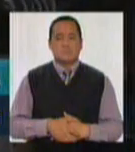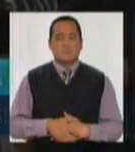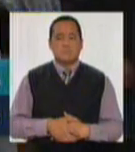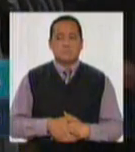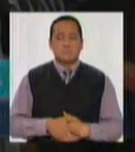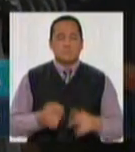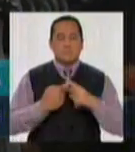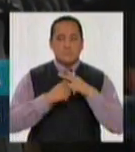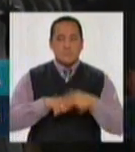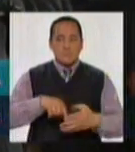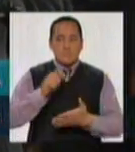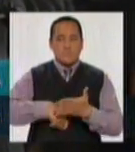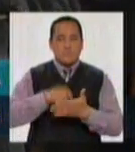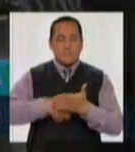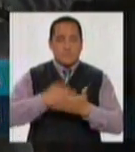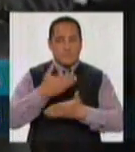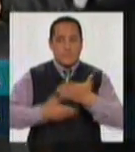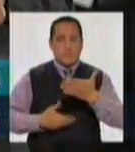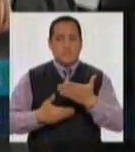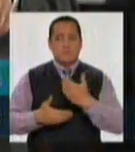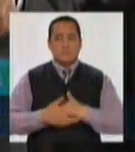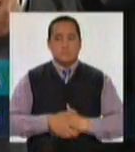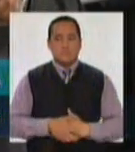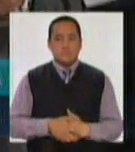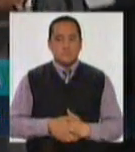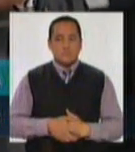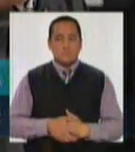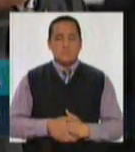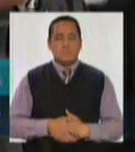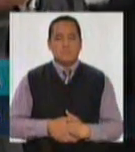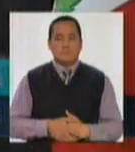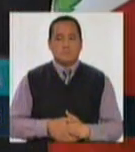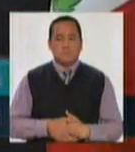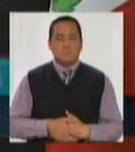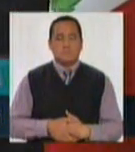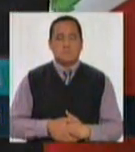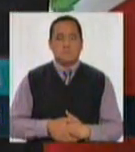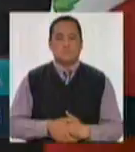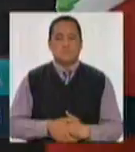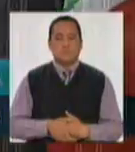Se procede a la firma del documento. Ahora procede a asignatura del documento.